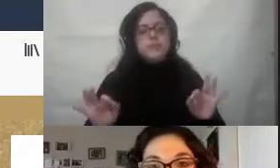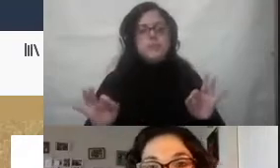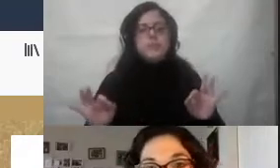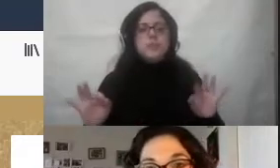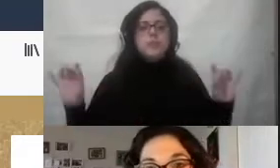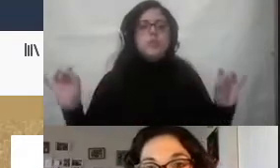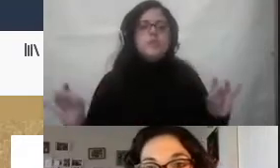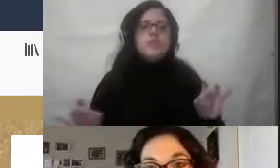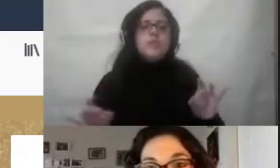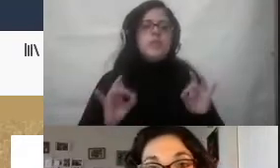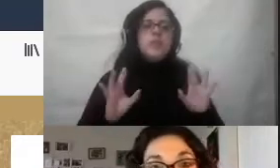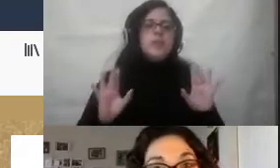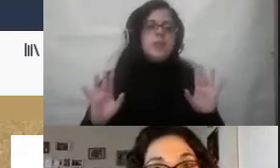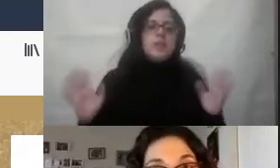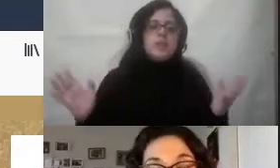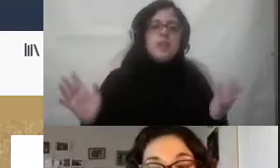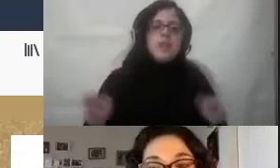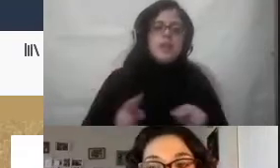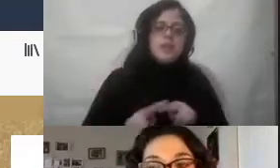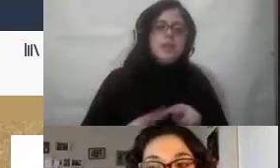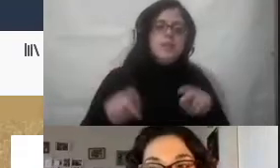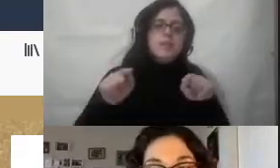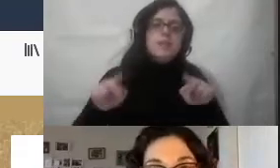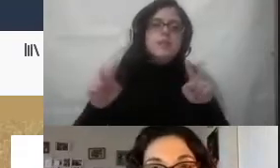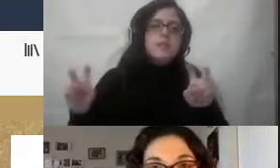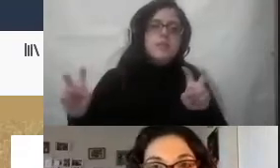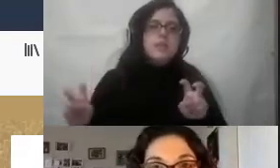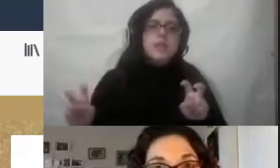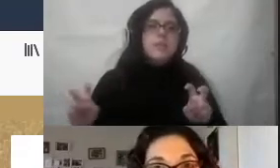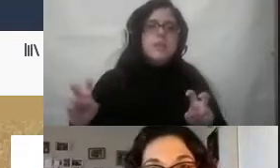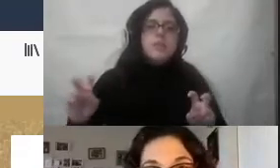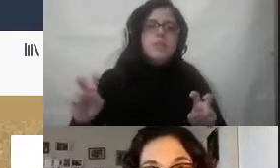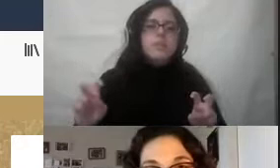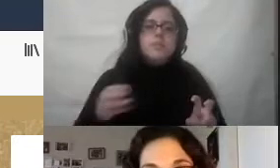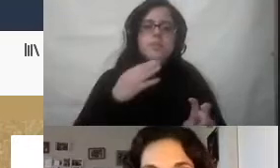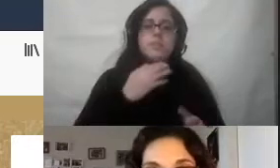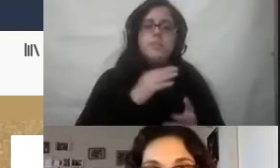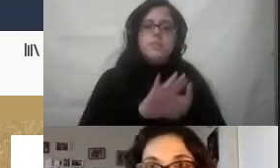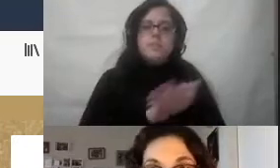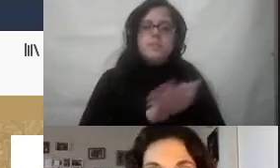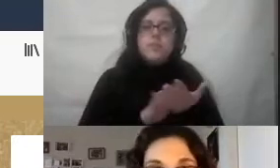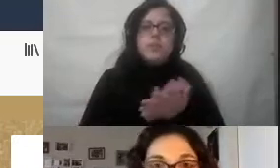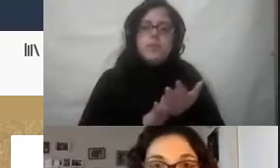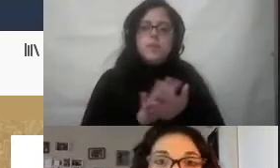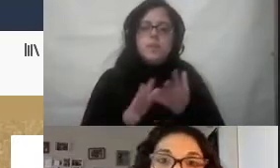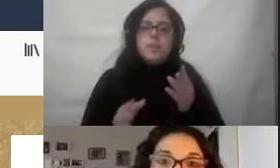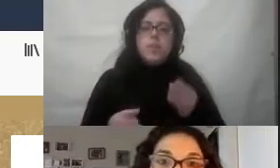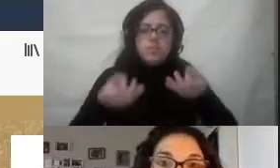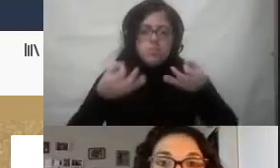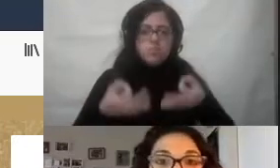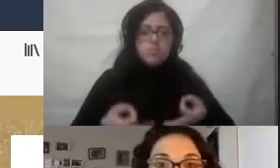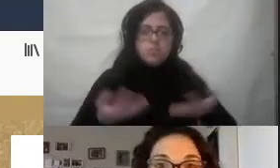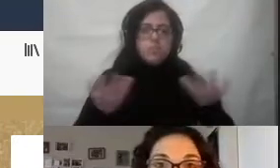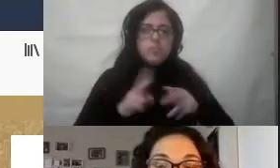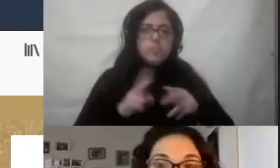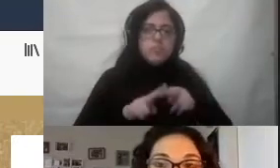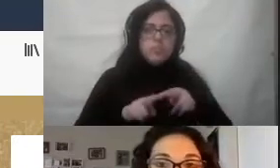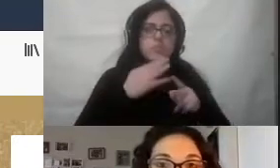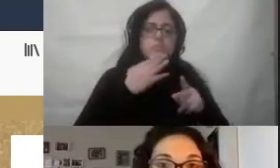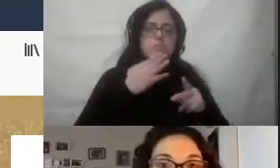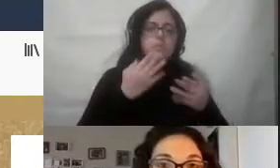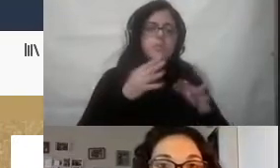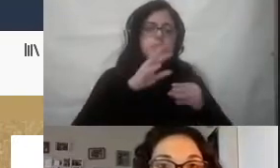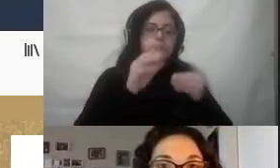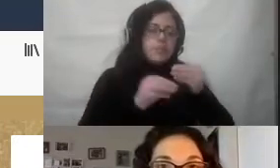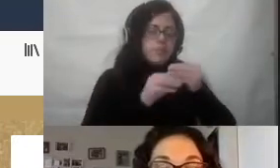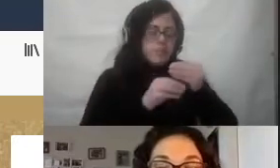posibilidades de abordar entonces esta perspectiva también con ejemplos concretos de cómo hacerlo y criterios de evaluación asociados a